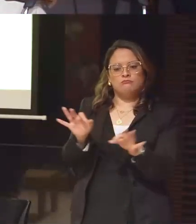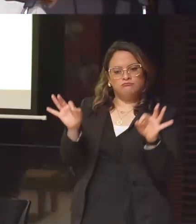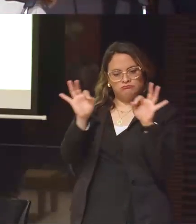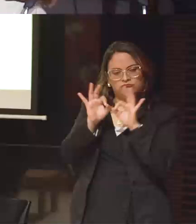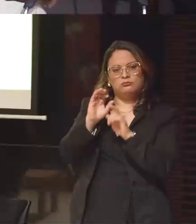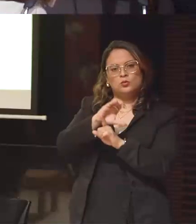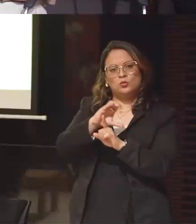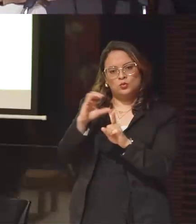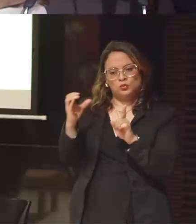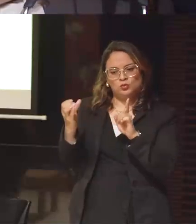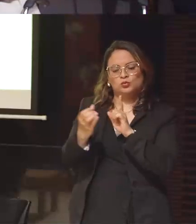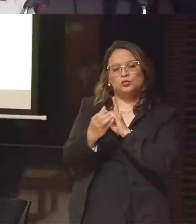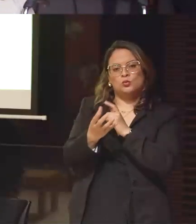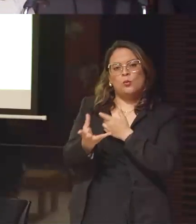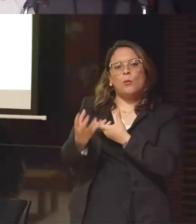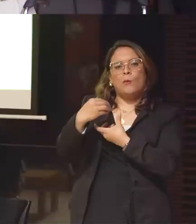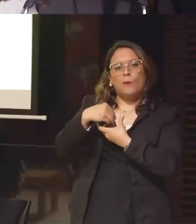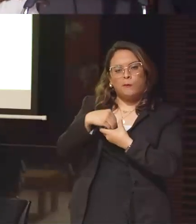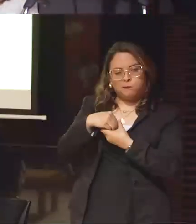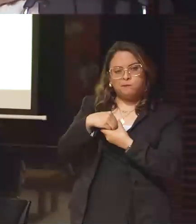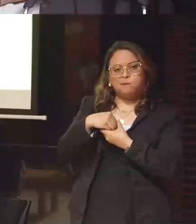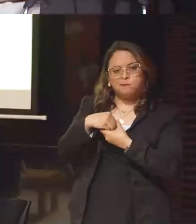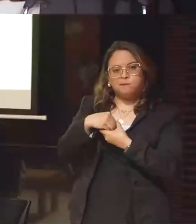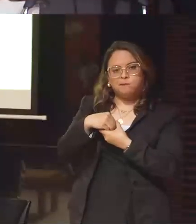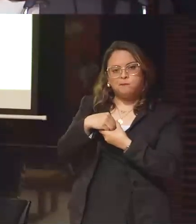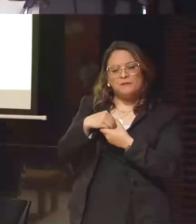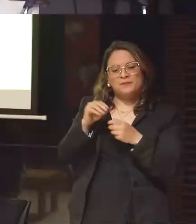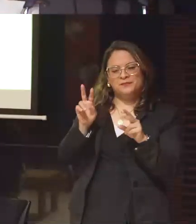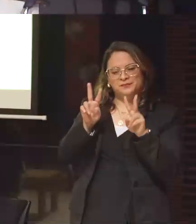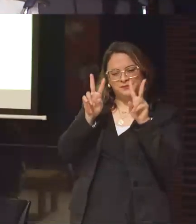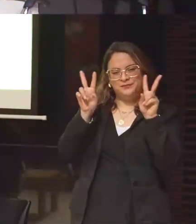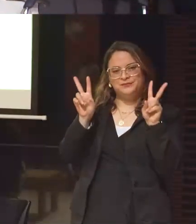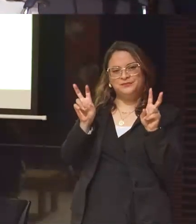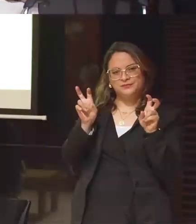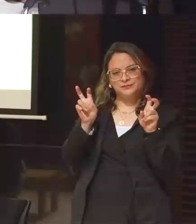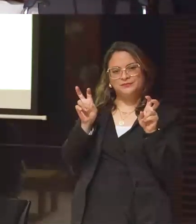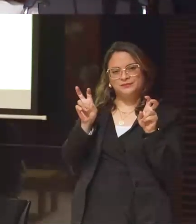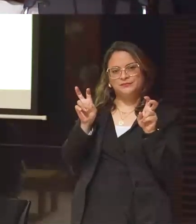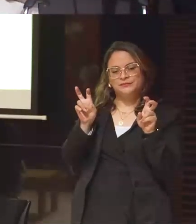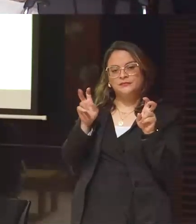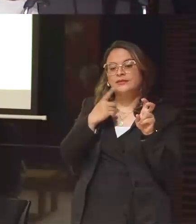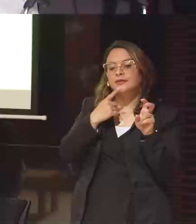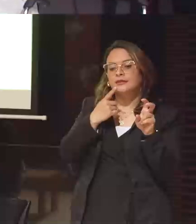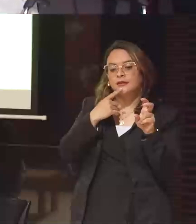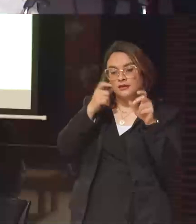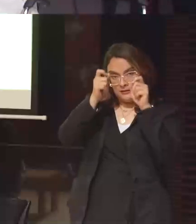hay una reticencia frente al tema de que el Estado